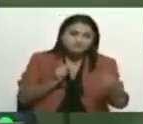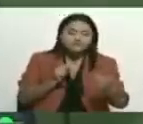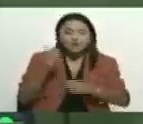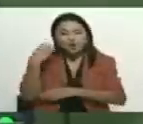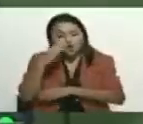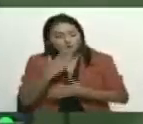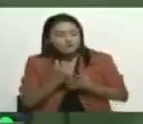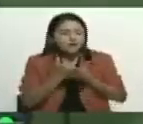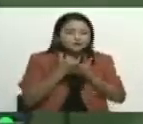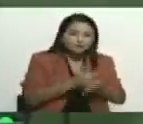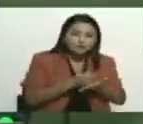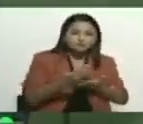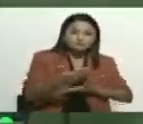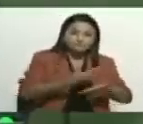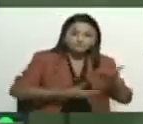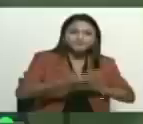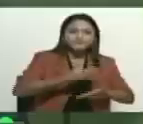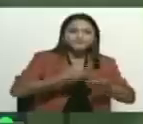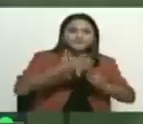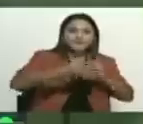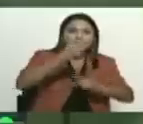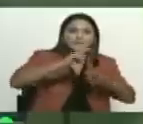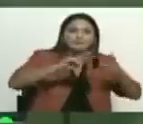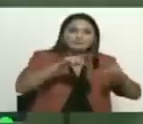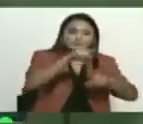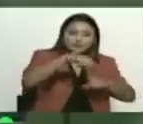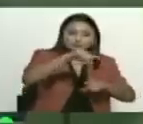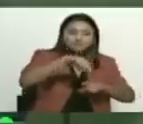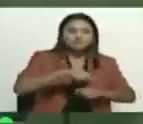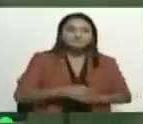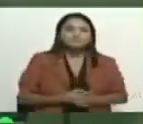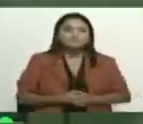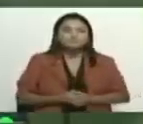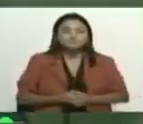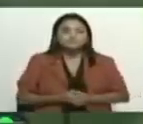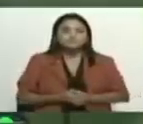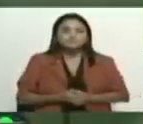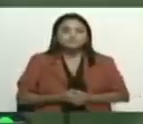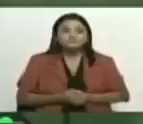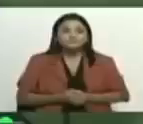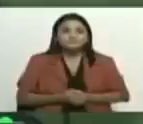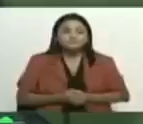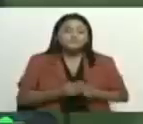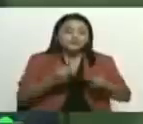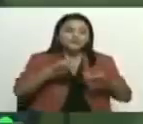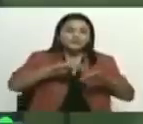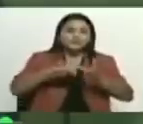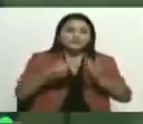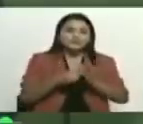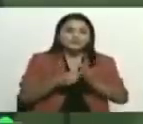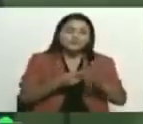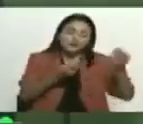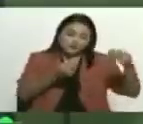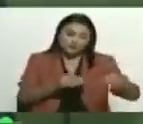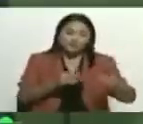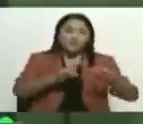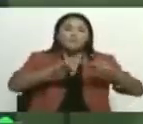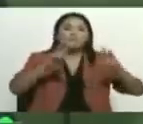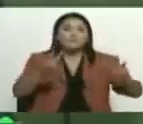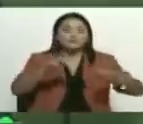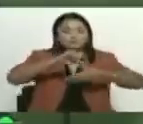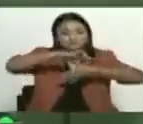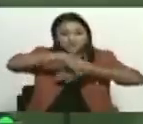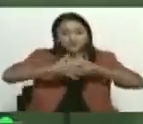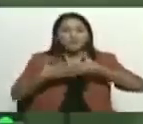Colombia, convencidos de que el logro de la paz total de nuestras hermanas y hermanos redundará en una conciliación de la paz